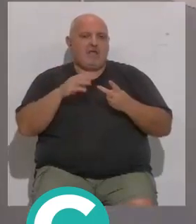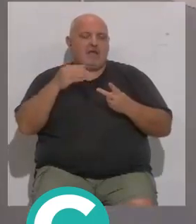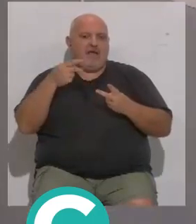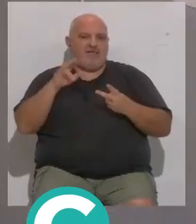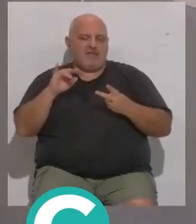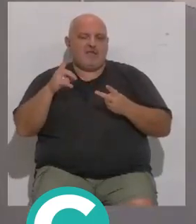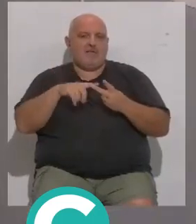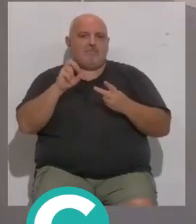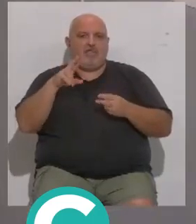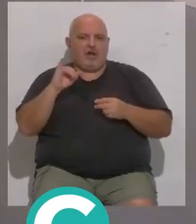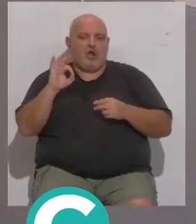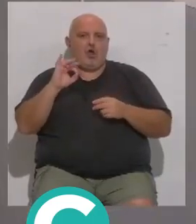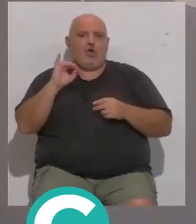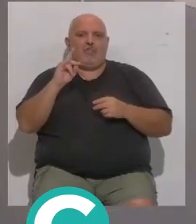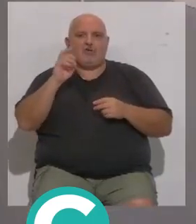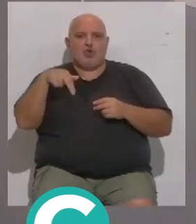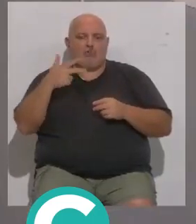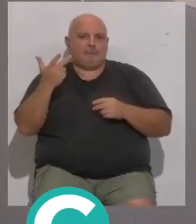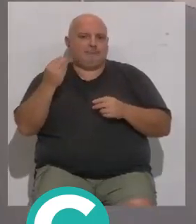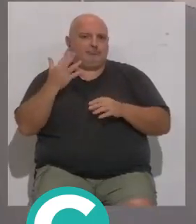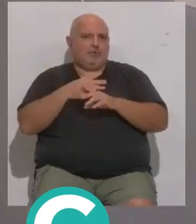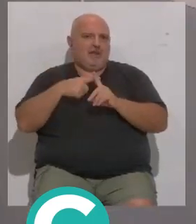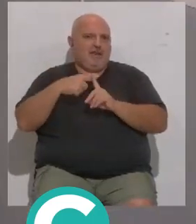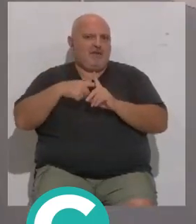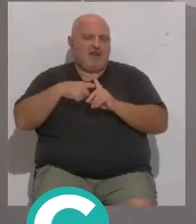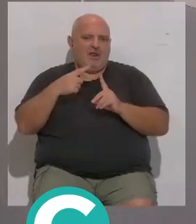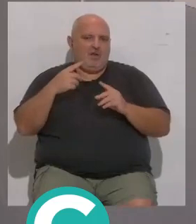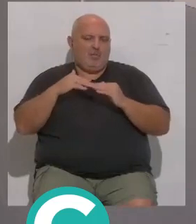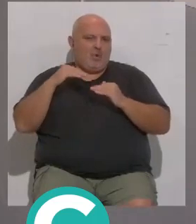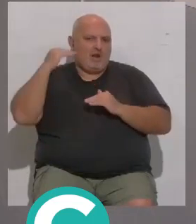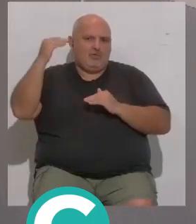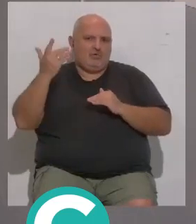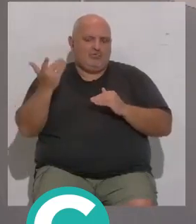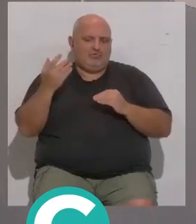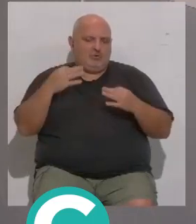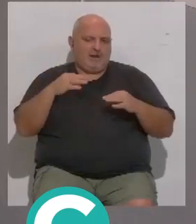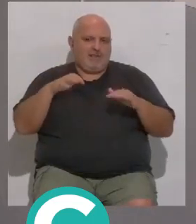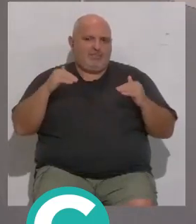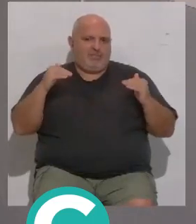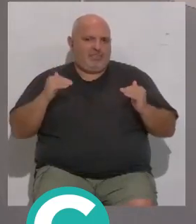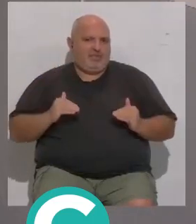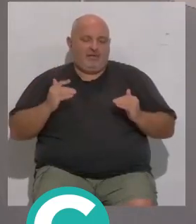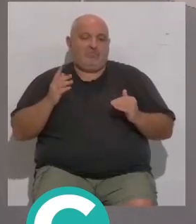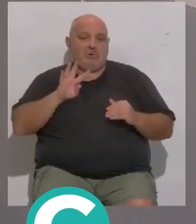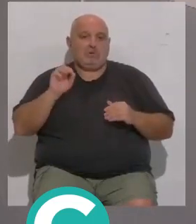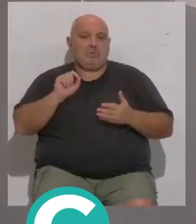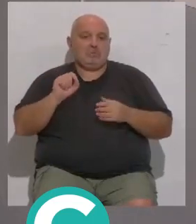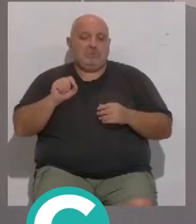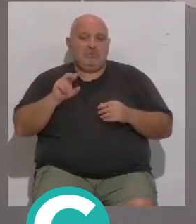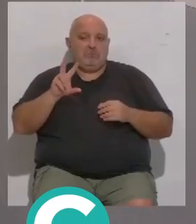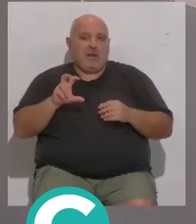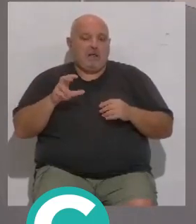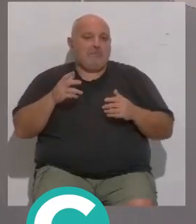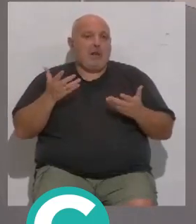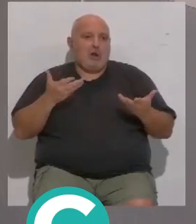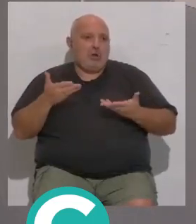tenés jugadores o De Jong de un nivel espectacular y estás 40 minutos